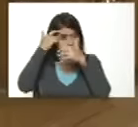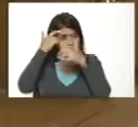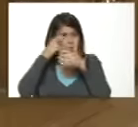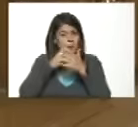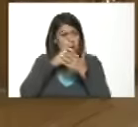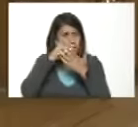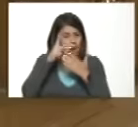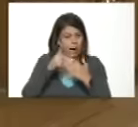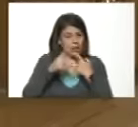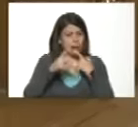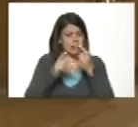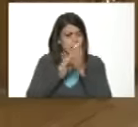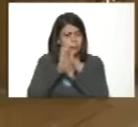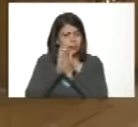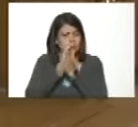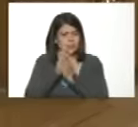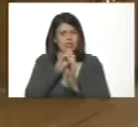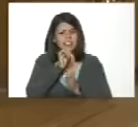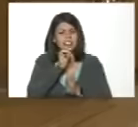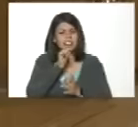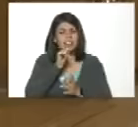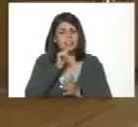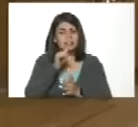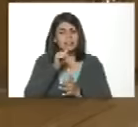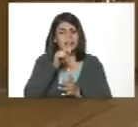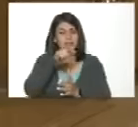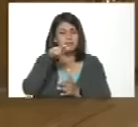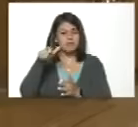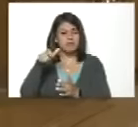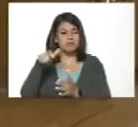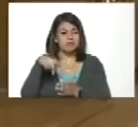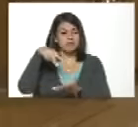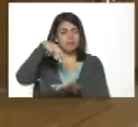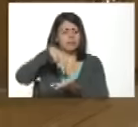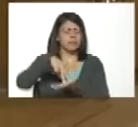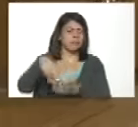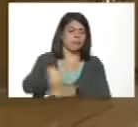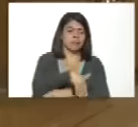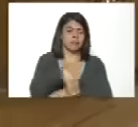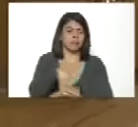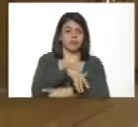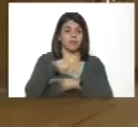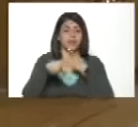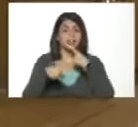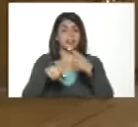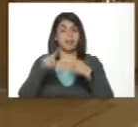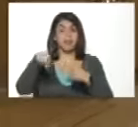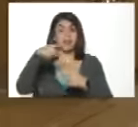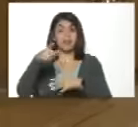Todos sabemos quiénes son los autores intelectuales. Los que se paraban en las esquinas a decir,